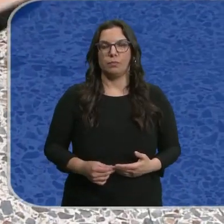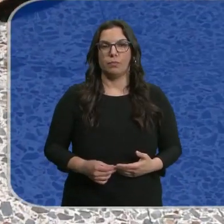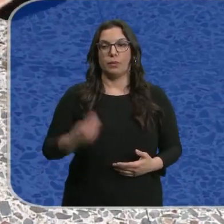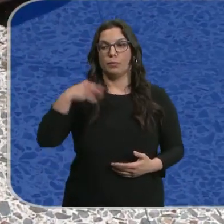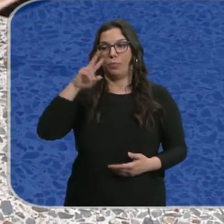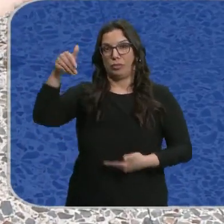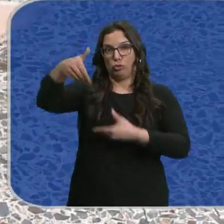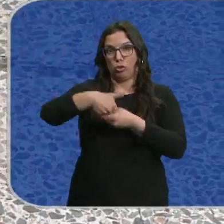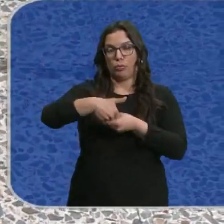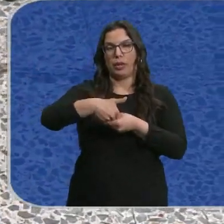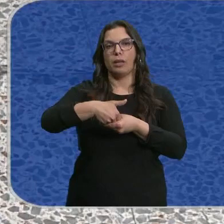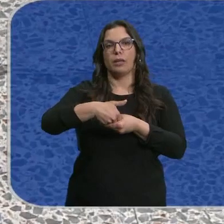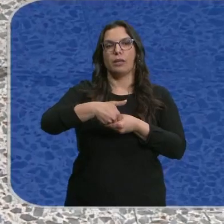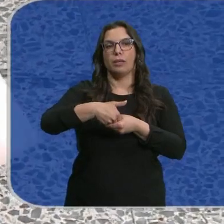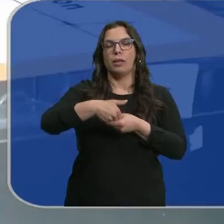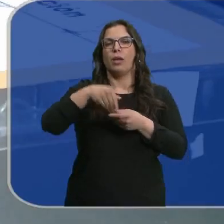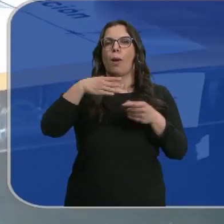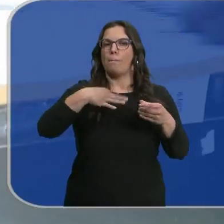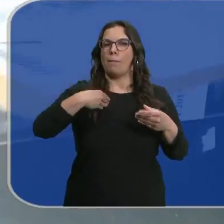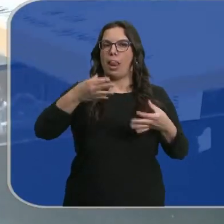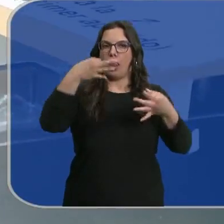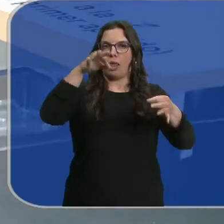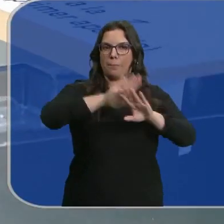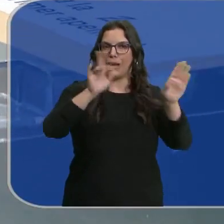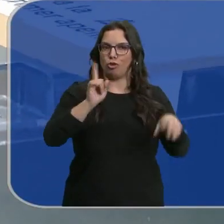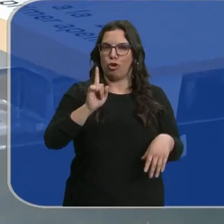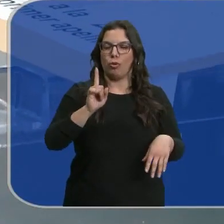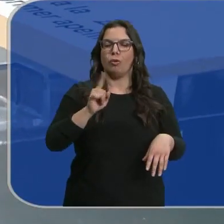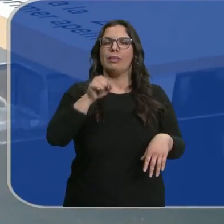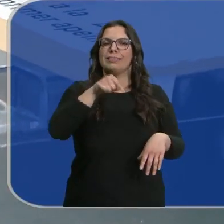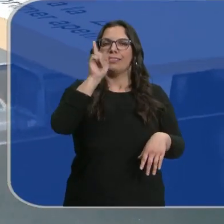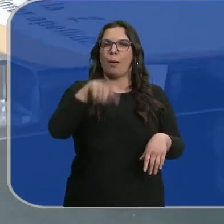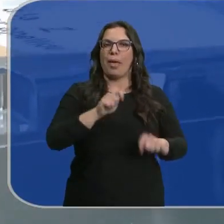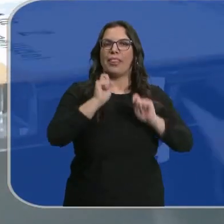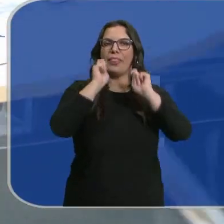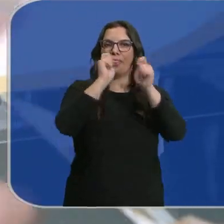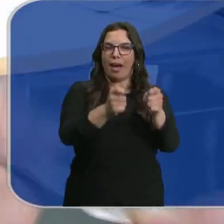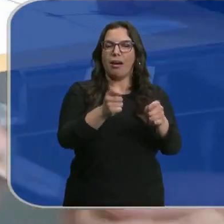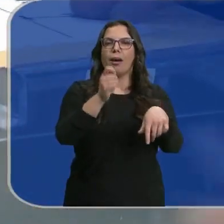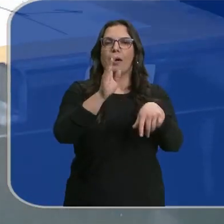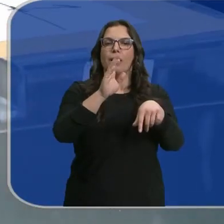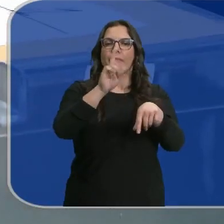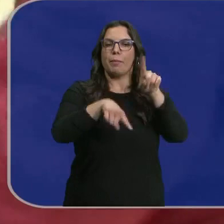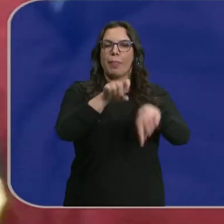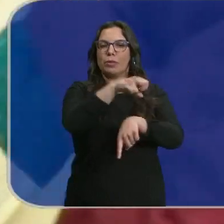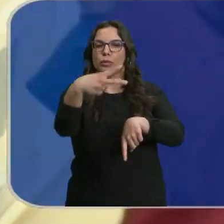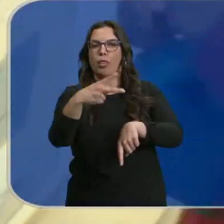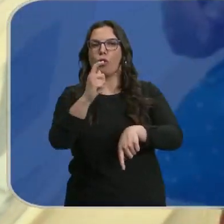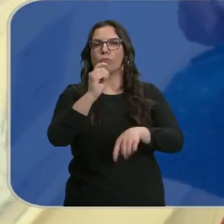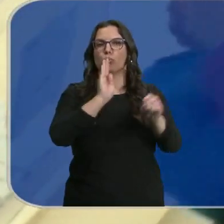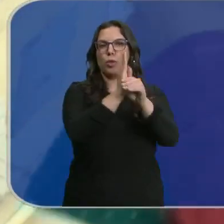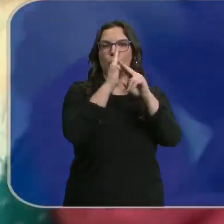Dentro de este sobre, metemos más que un voto. Metemos la llave para que los partidos puedan recibir subvenciones públicas. En las